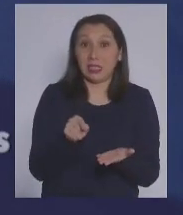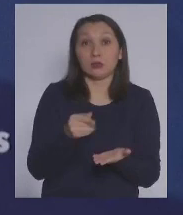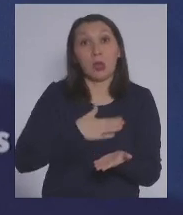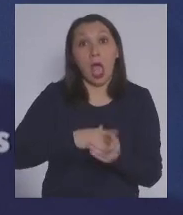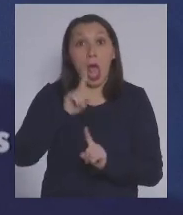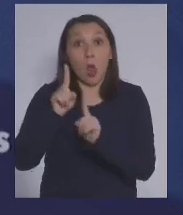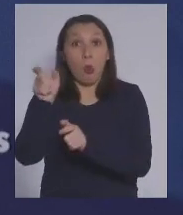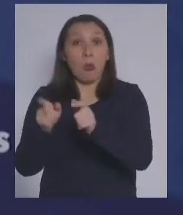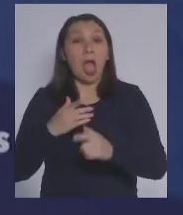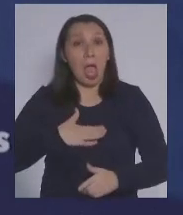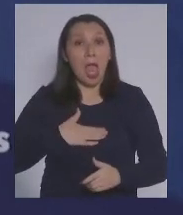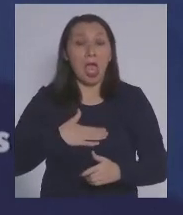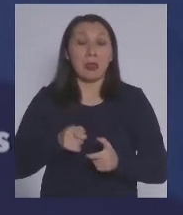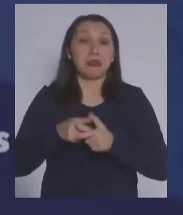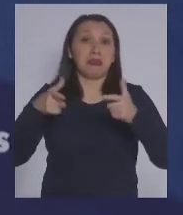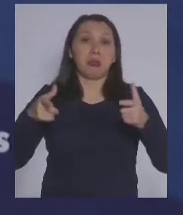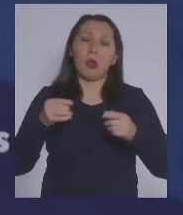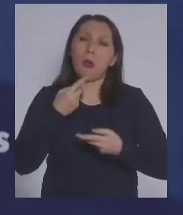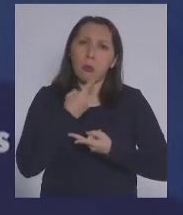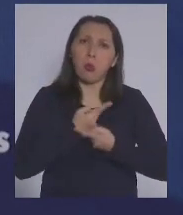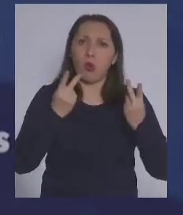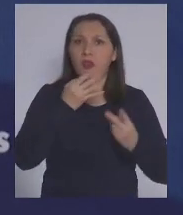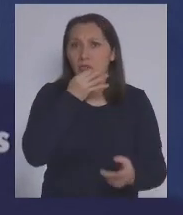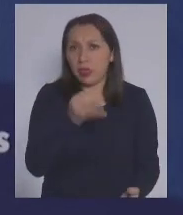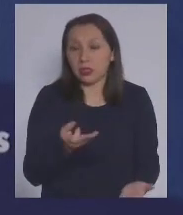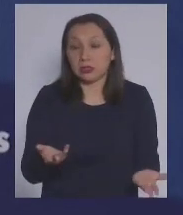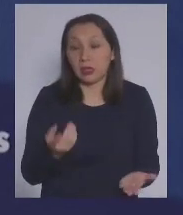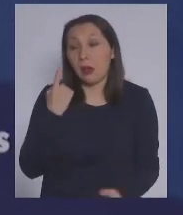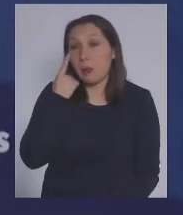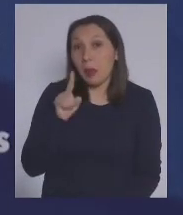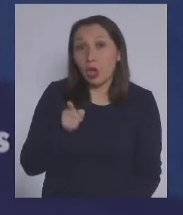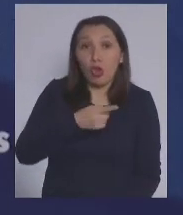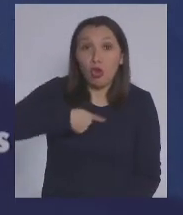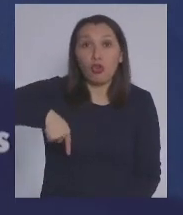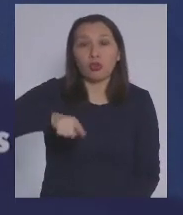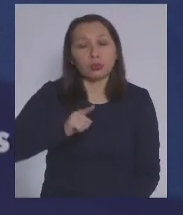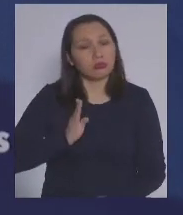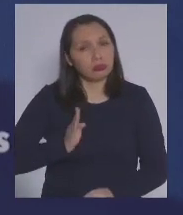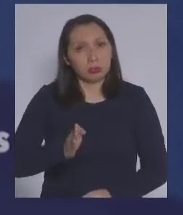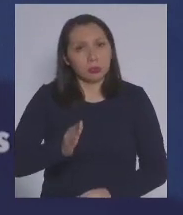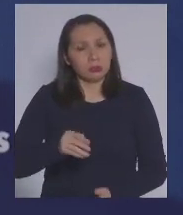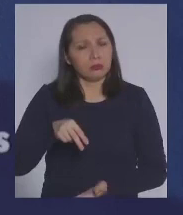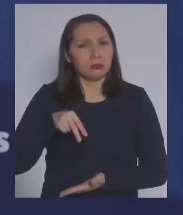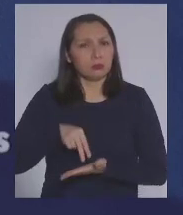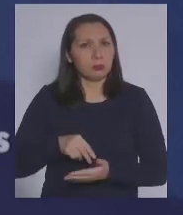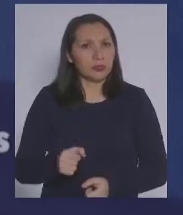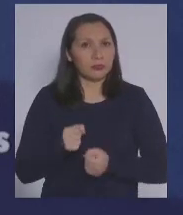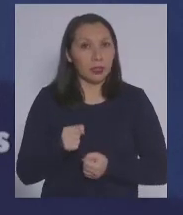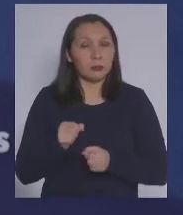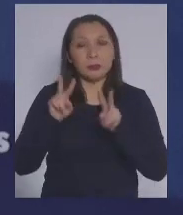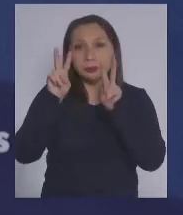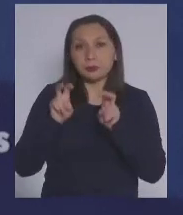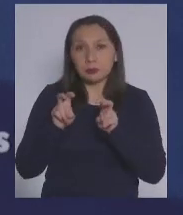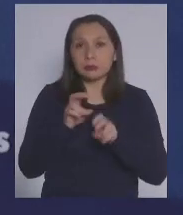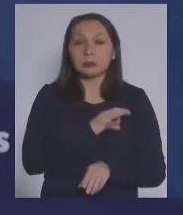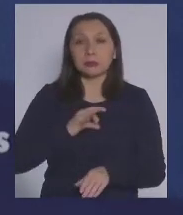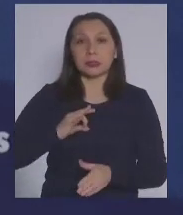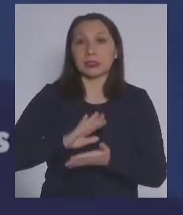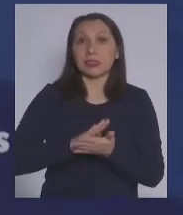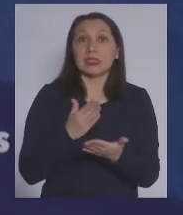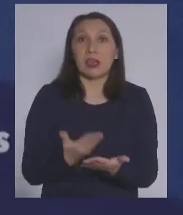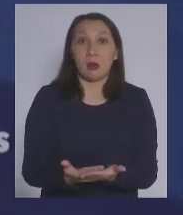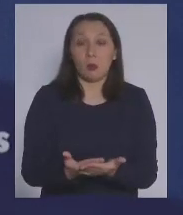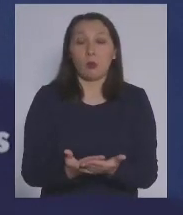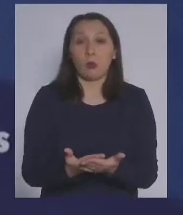quieren algunos grupos que lo digan abiertamente pero nosotros nos mantendremos muy firmes desde el punto de vista del ministerio de salud